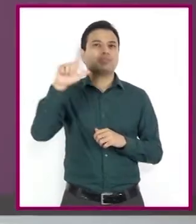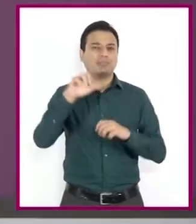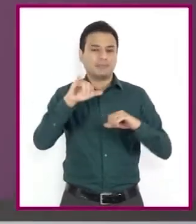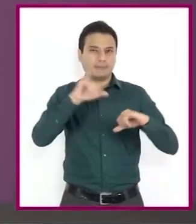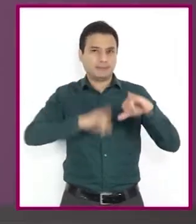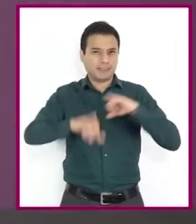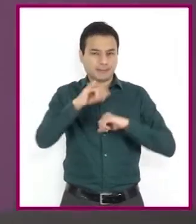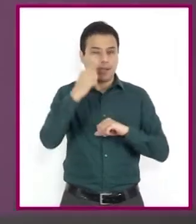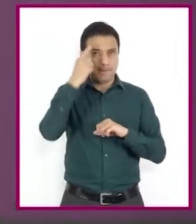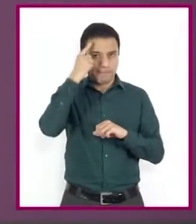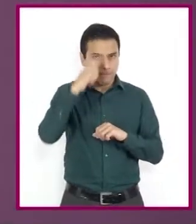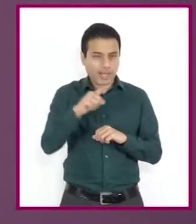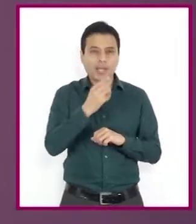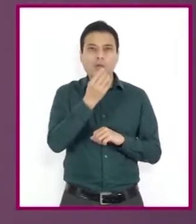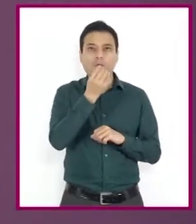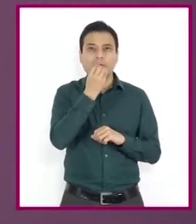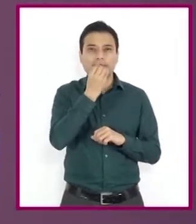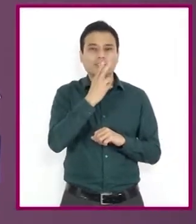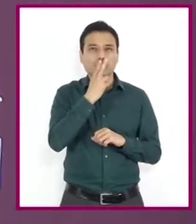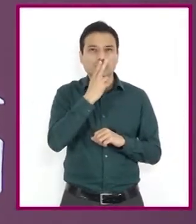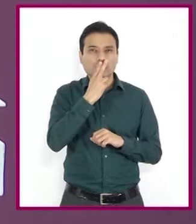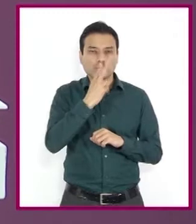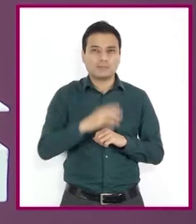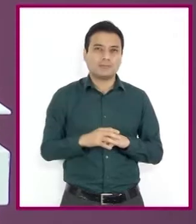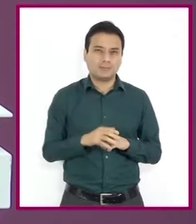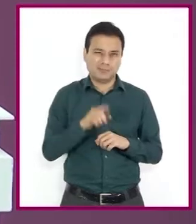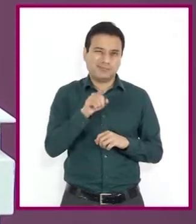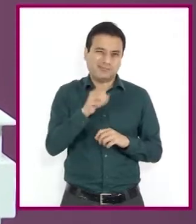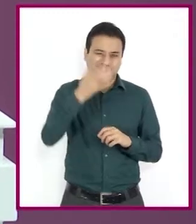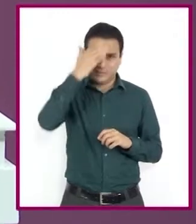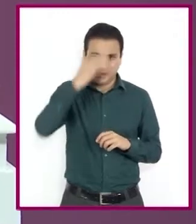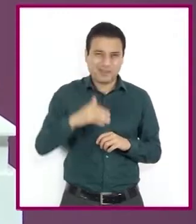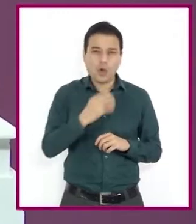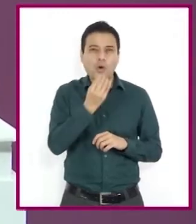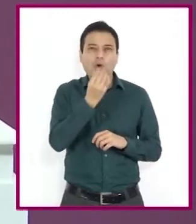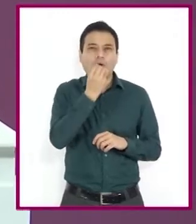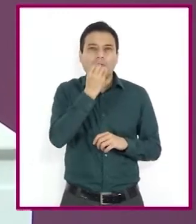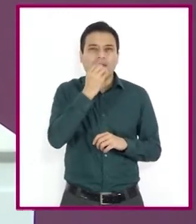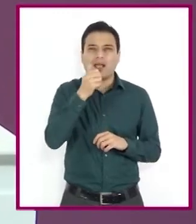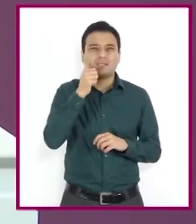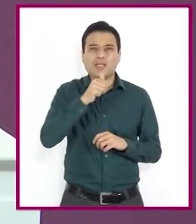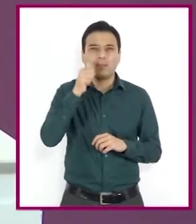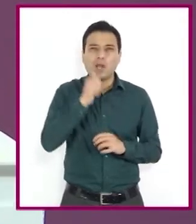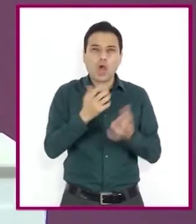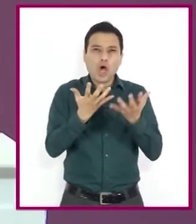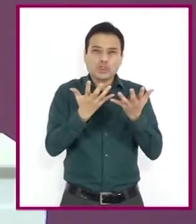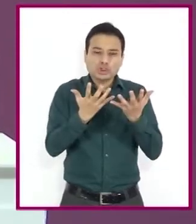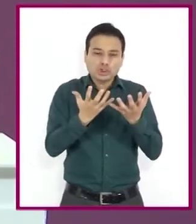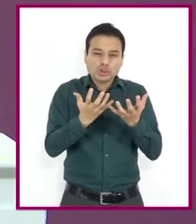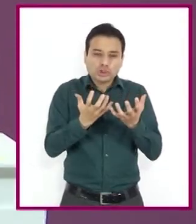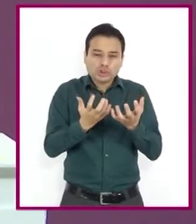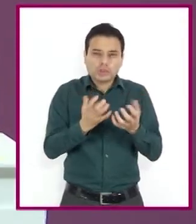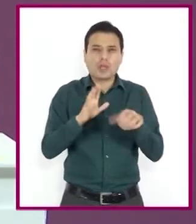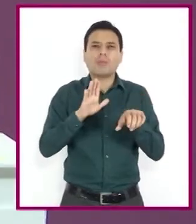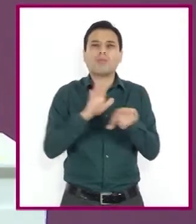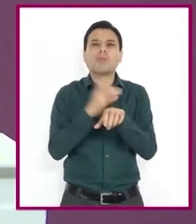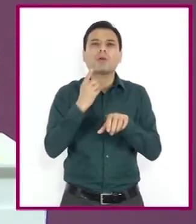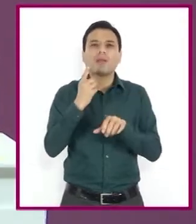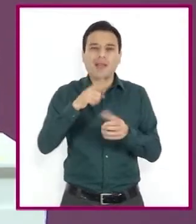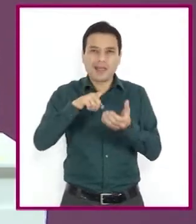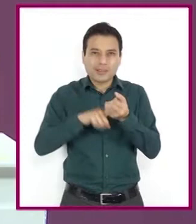los alimentos. Como saben, los alimentos se descomponen por acción de los microorganismos en un corto